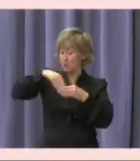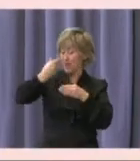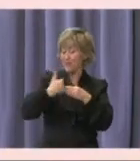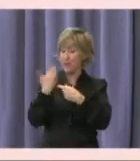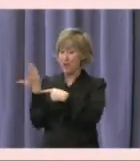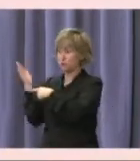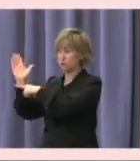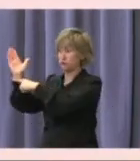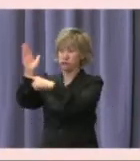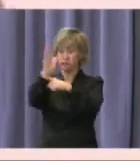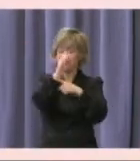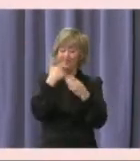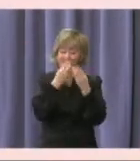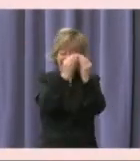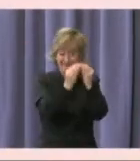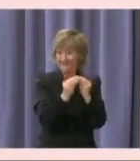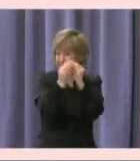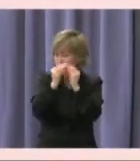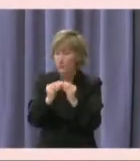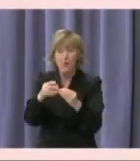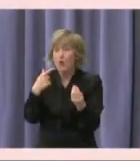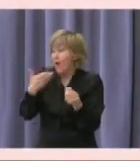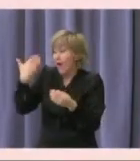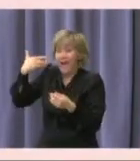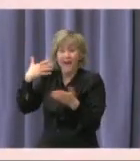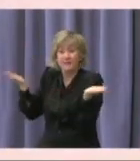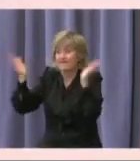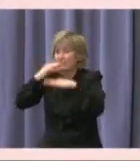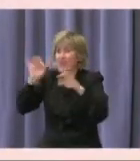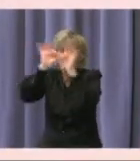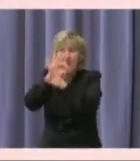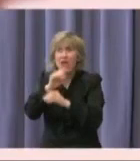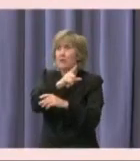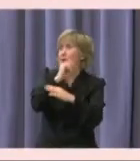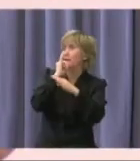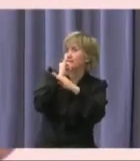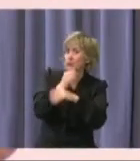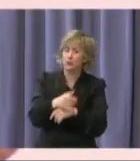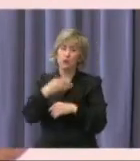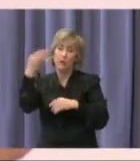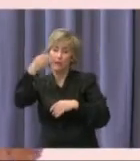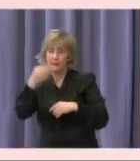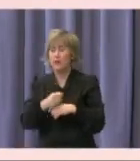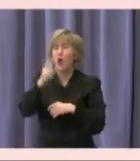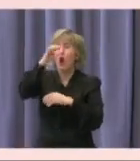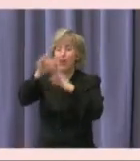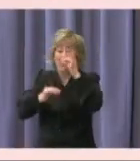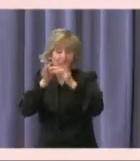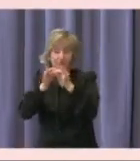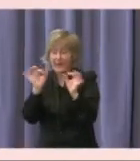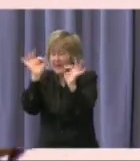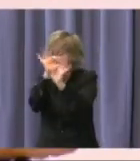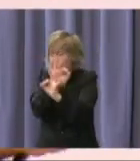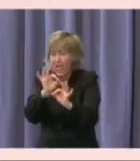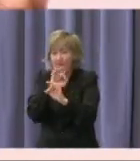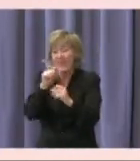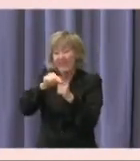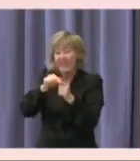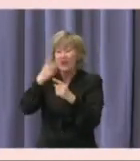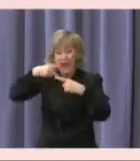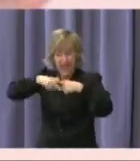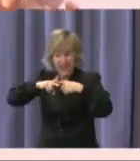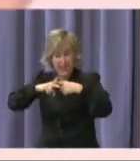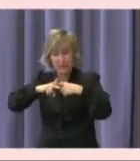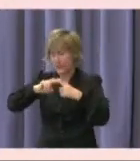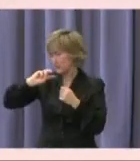trabajar, porque no había en secundaria, bachillerato y ciclos formativos, aportar una herramienta que es interdisciplinar y